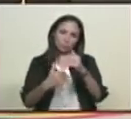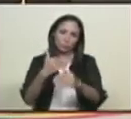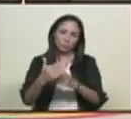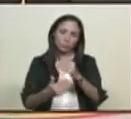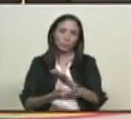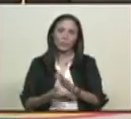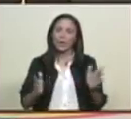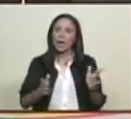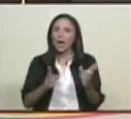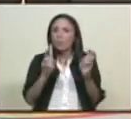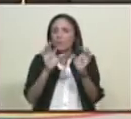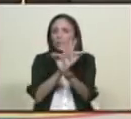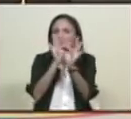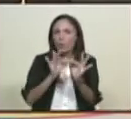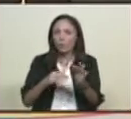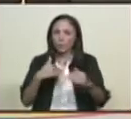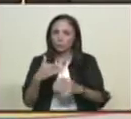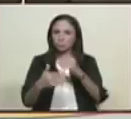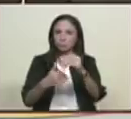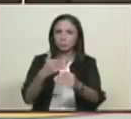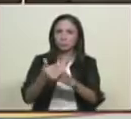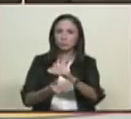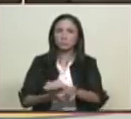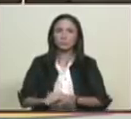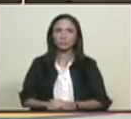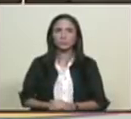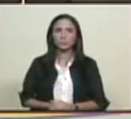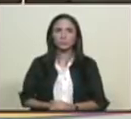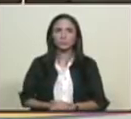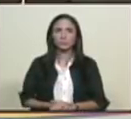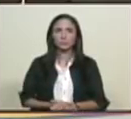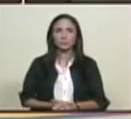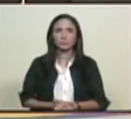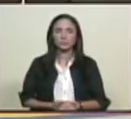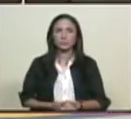un nuevo impulso, un nuevo impulso.